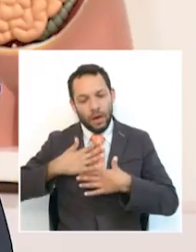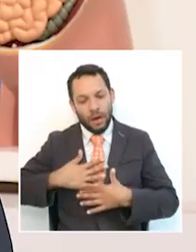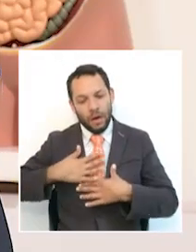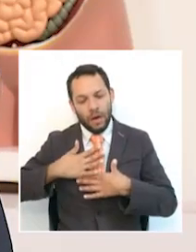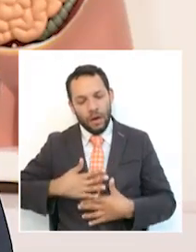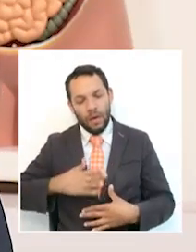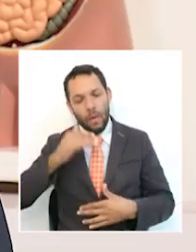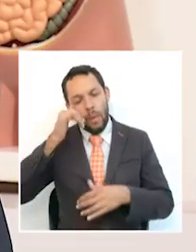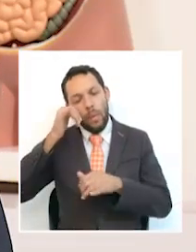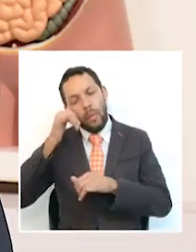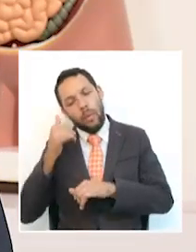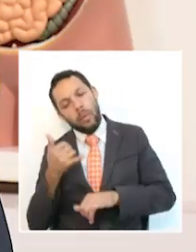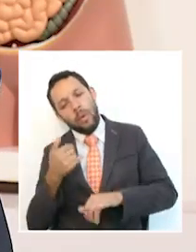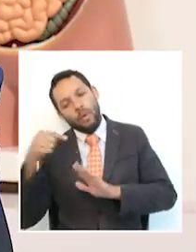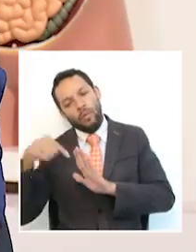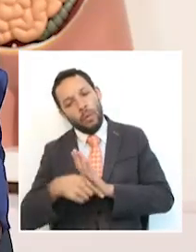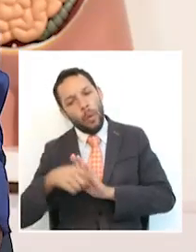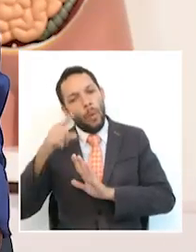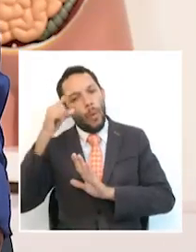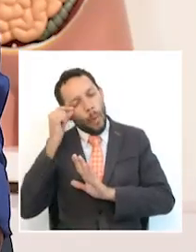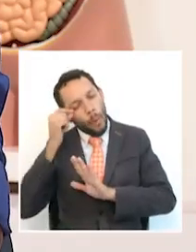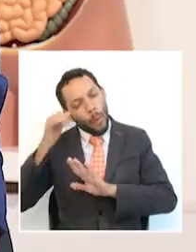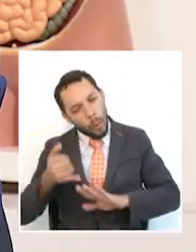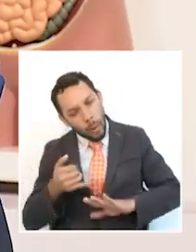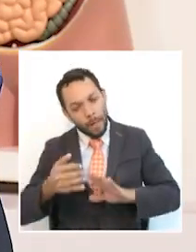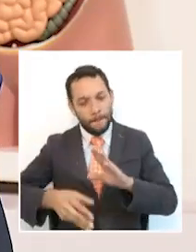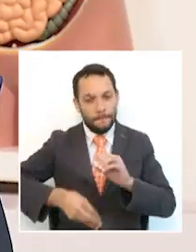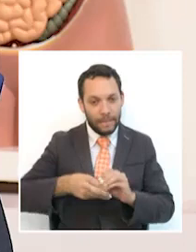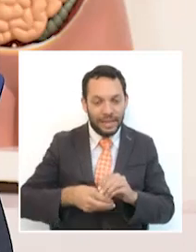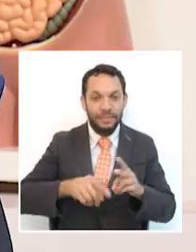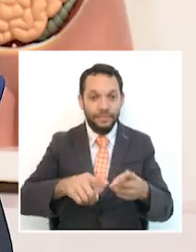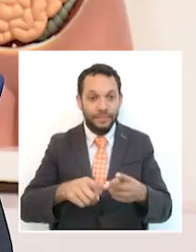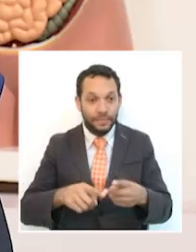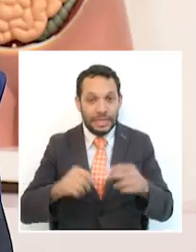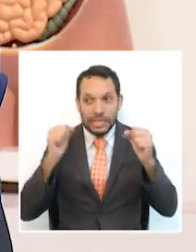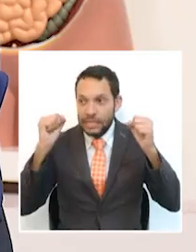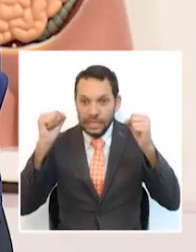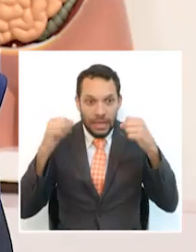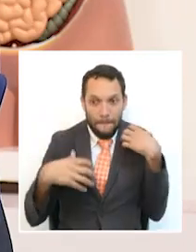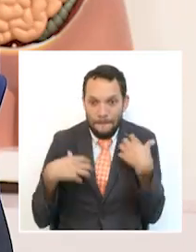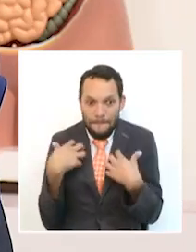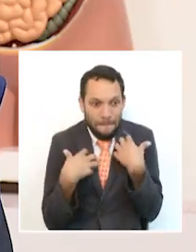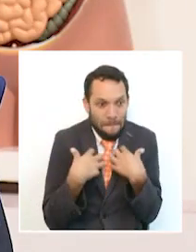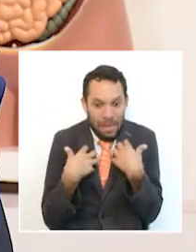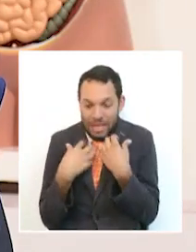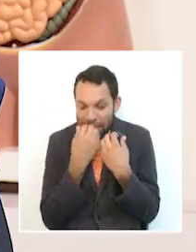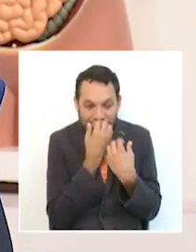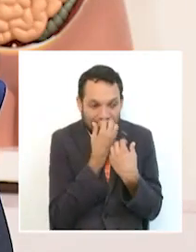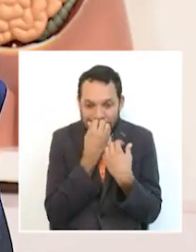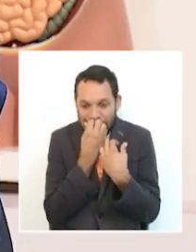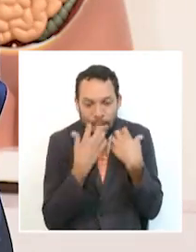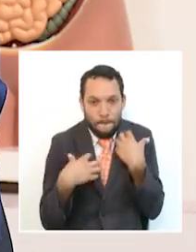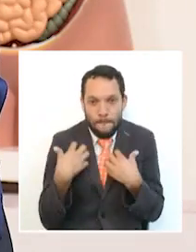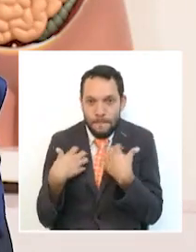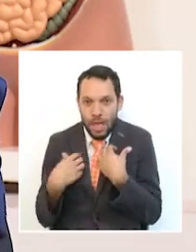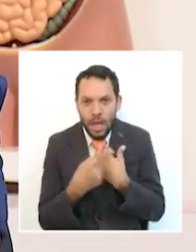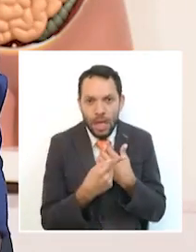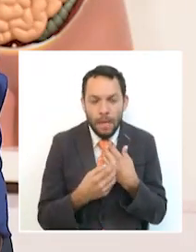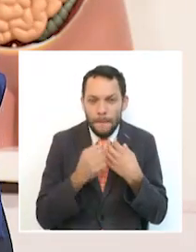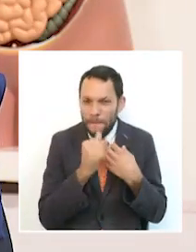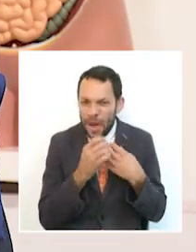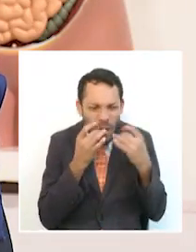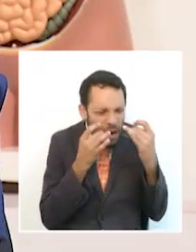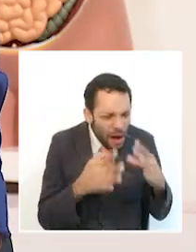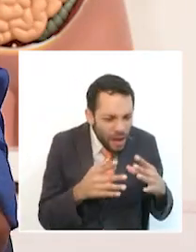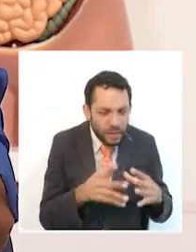fundido como más los tés que usamos para pánico acá el de semillas de cilantro toronjil tomillo y el